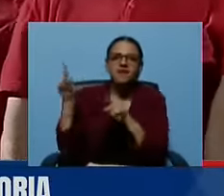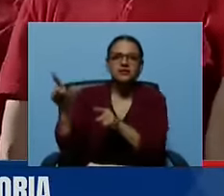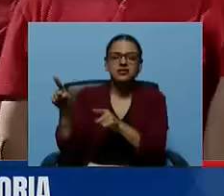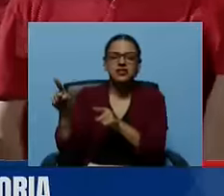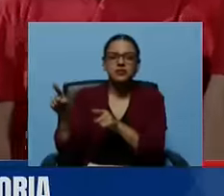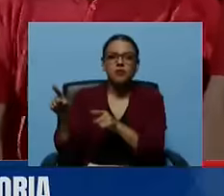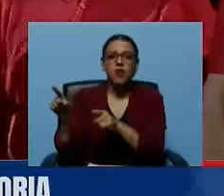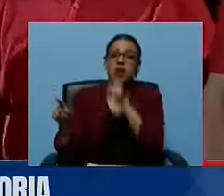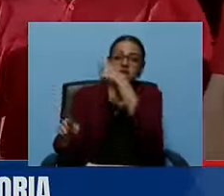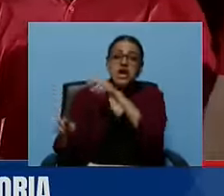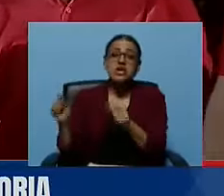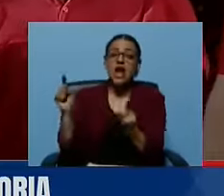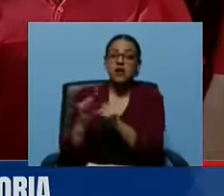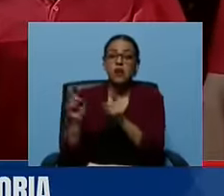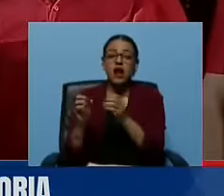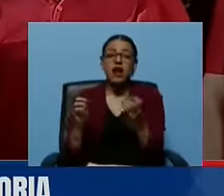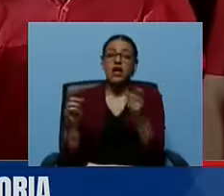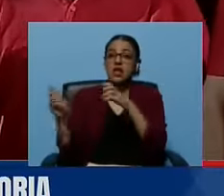y discute.